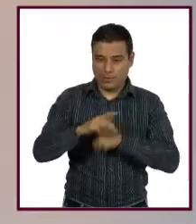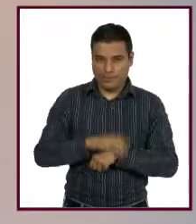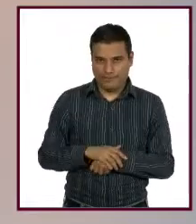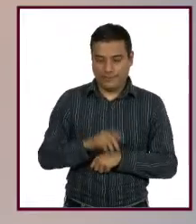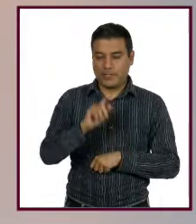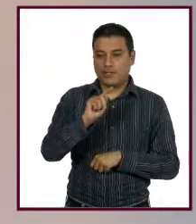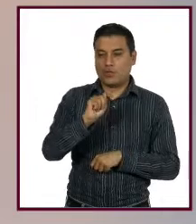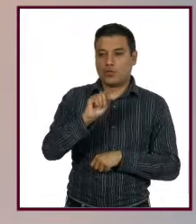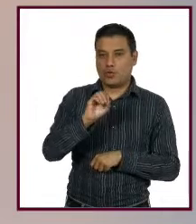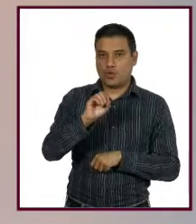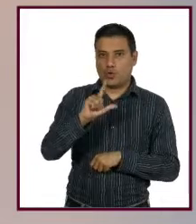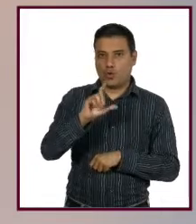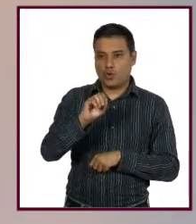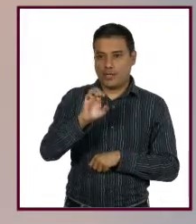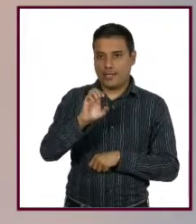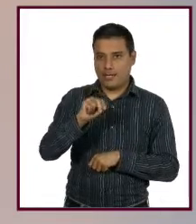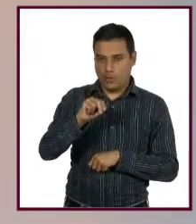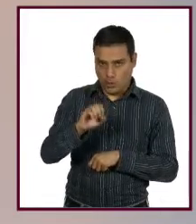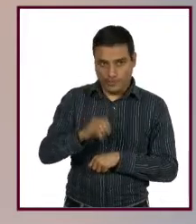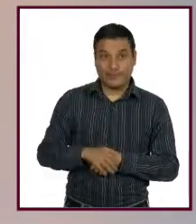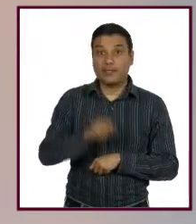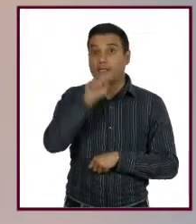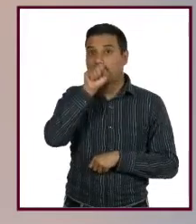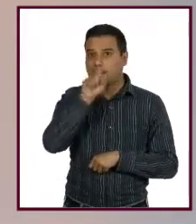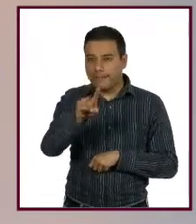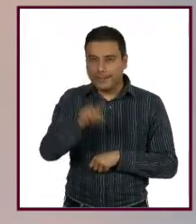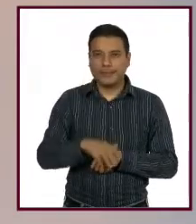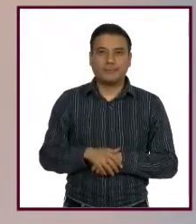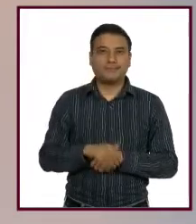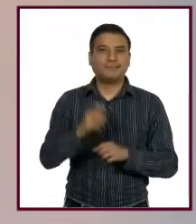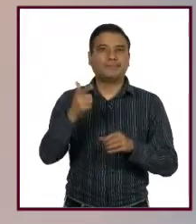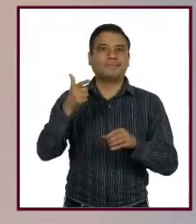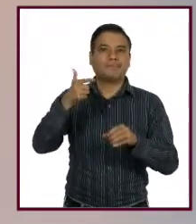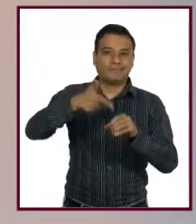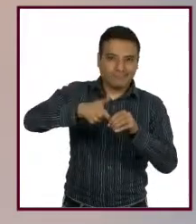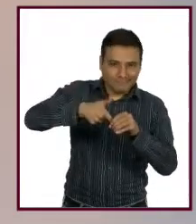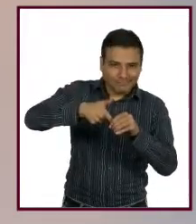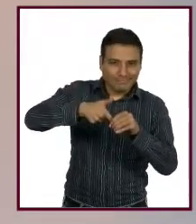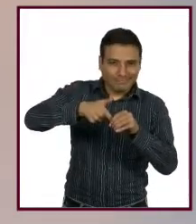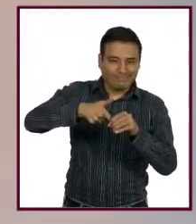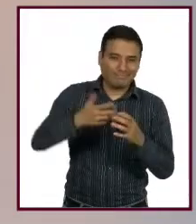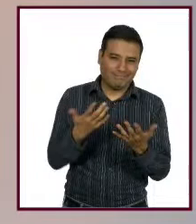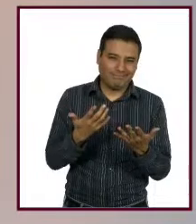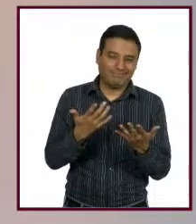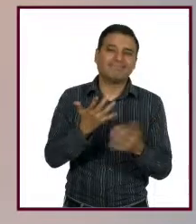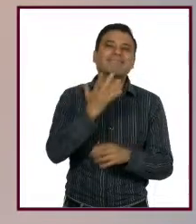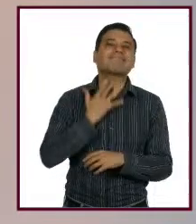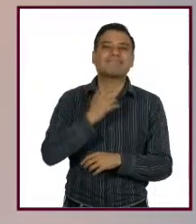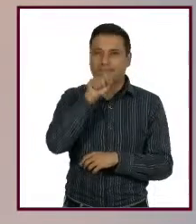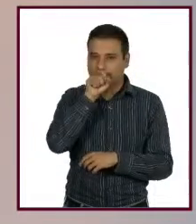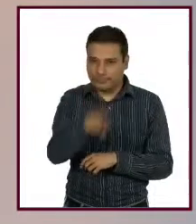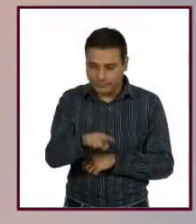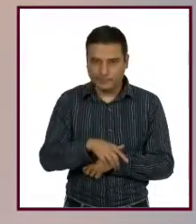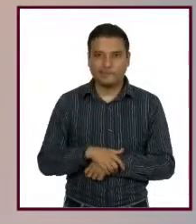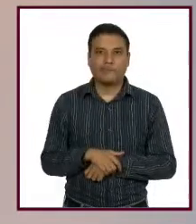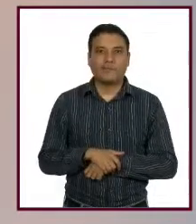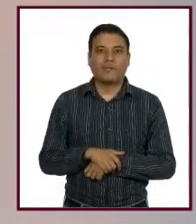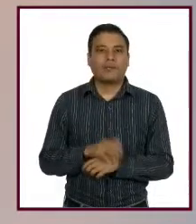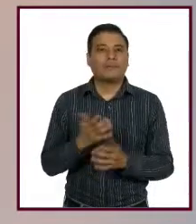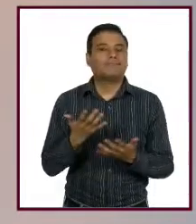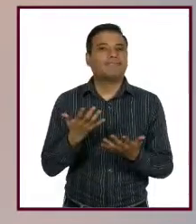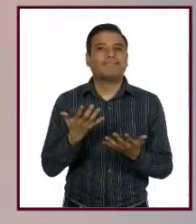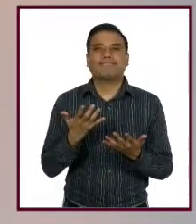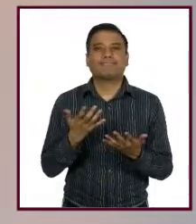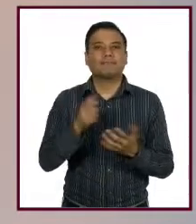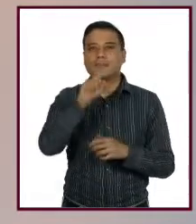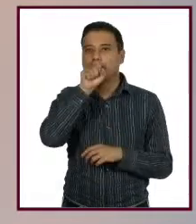tolueno, algunos tipos de hidrocarburos, precisamente la gasolina, la parte